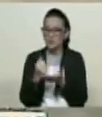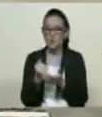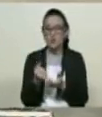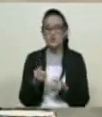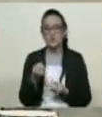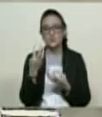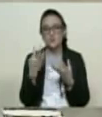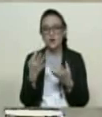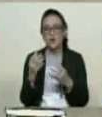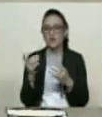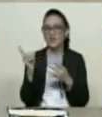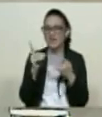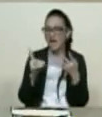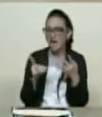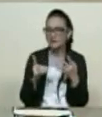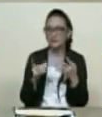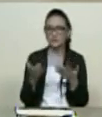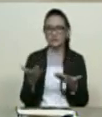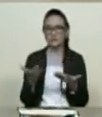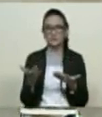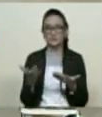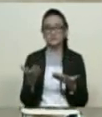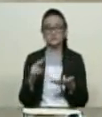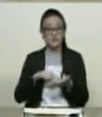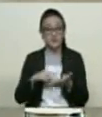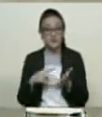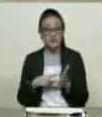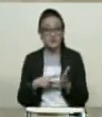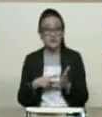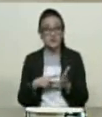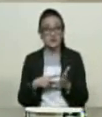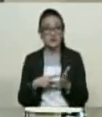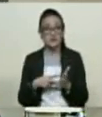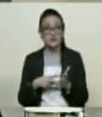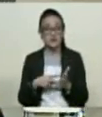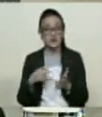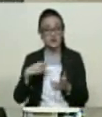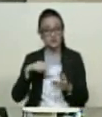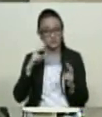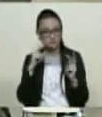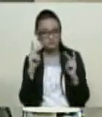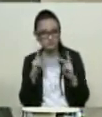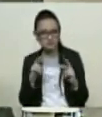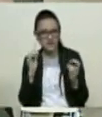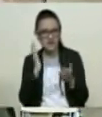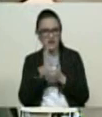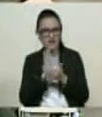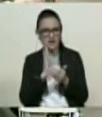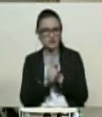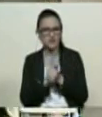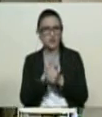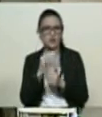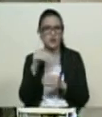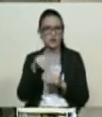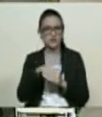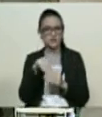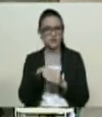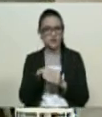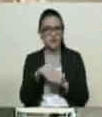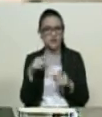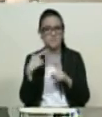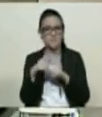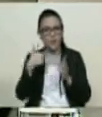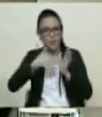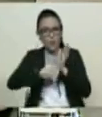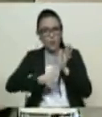transmisión, de la data significa estar nosotros auditando lo que es el registro electoral con el registro de huellas